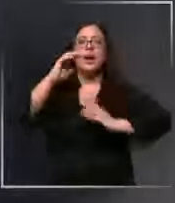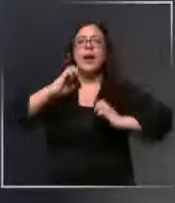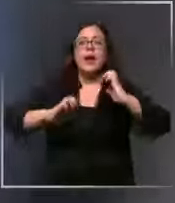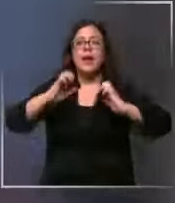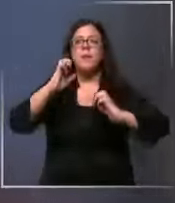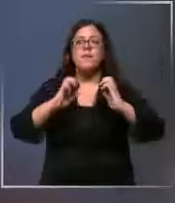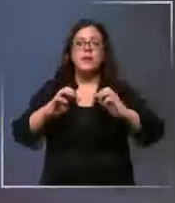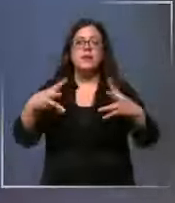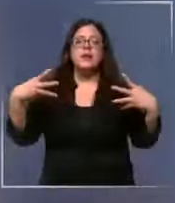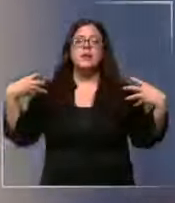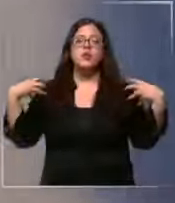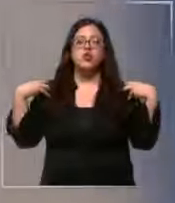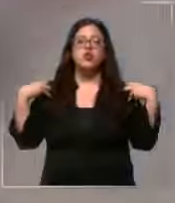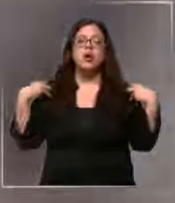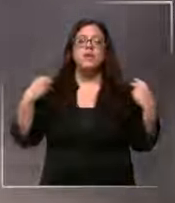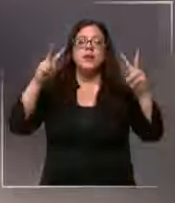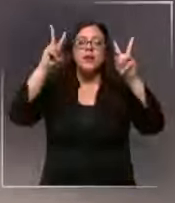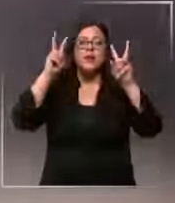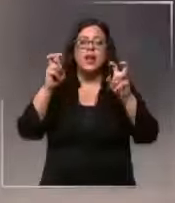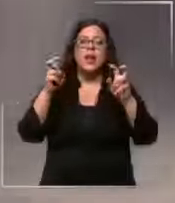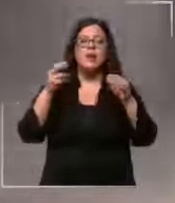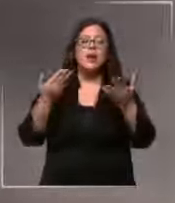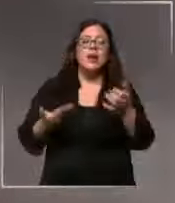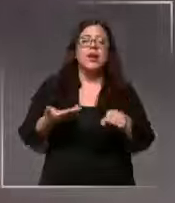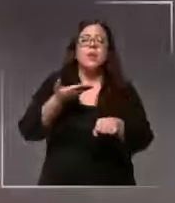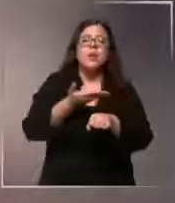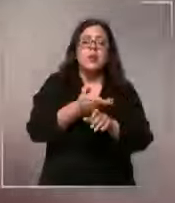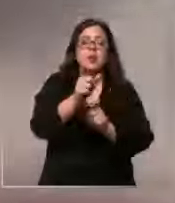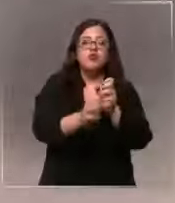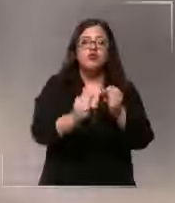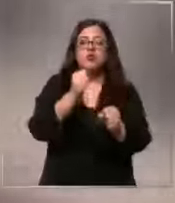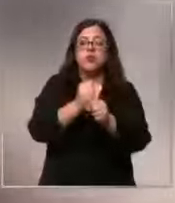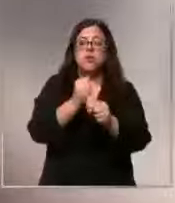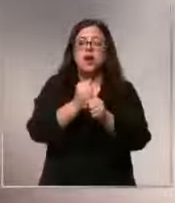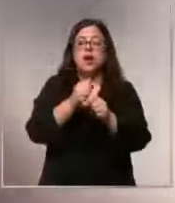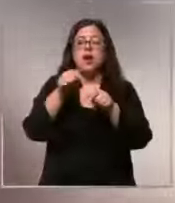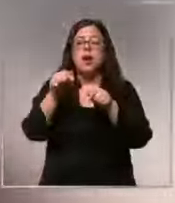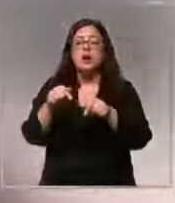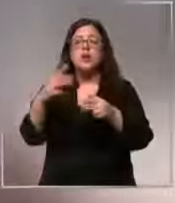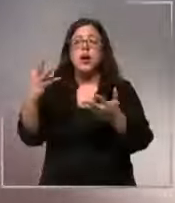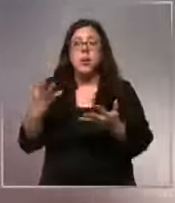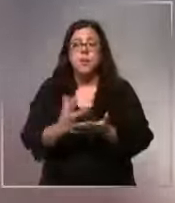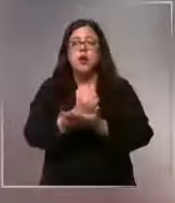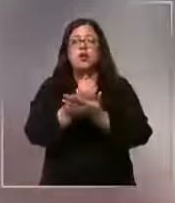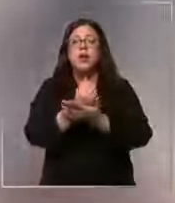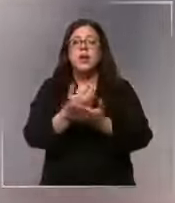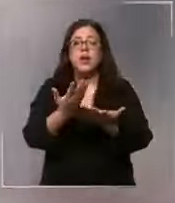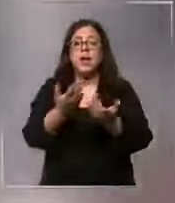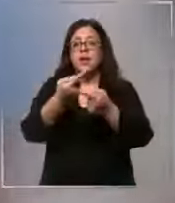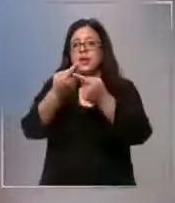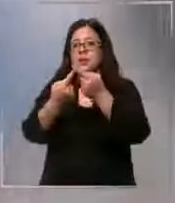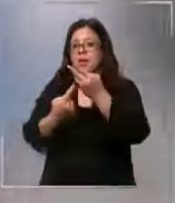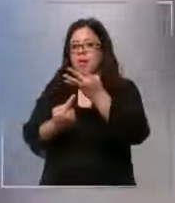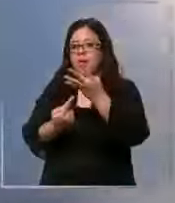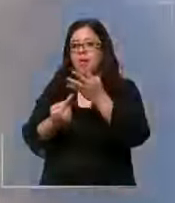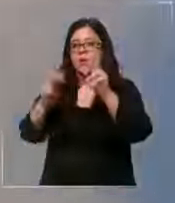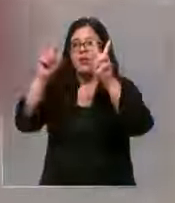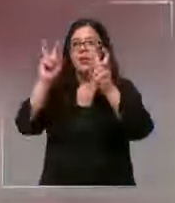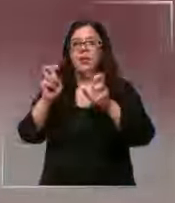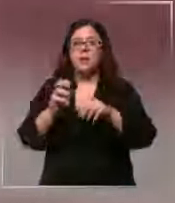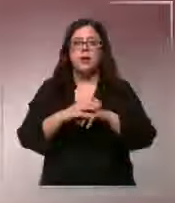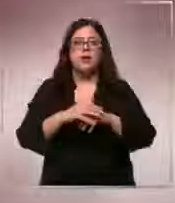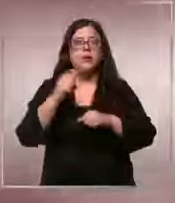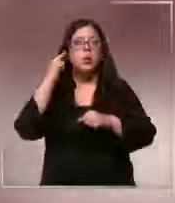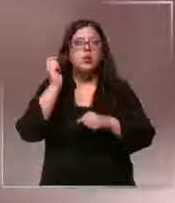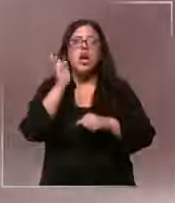empresas operadoras usando las demandas de los trabajadores como instrumento para conseguir otros intereses. ¡No al